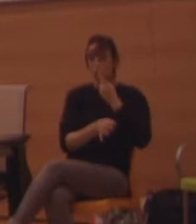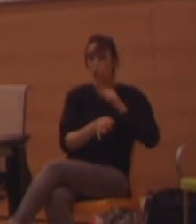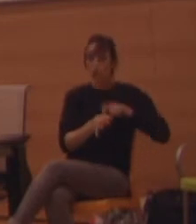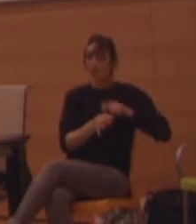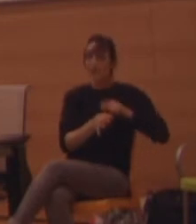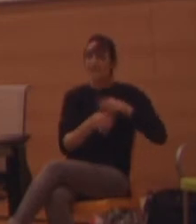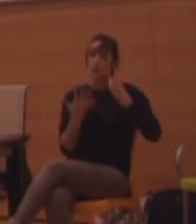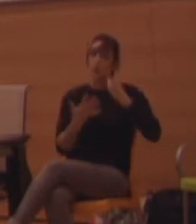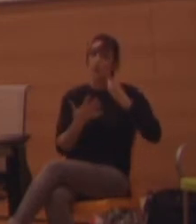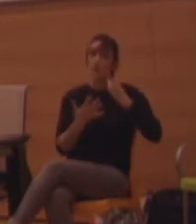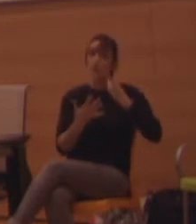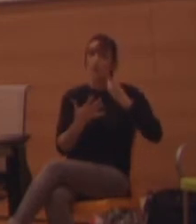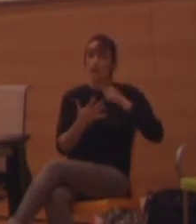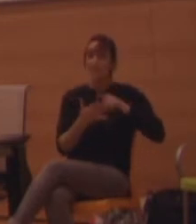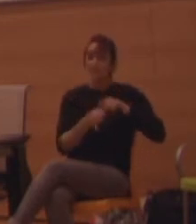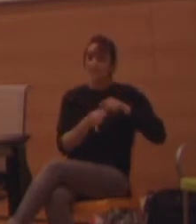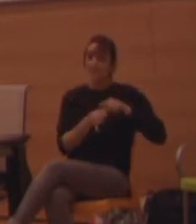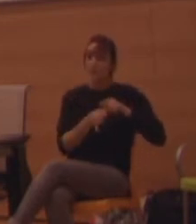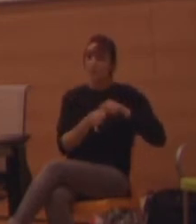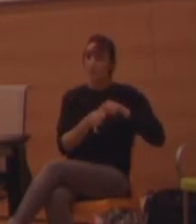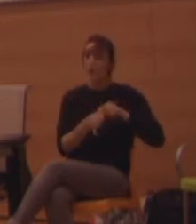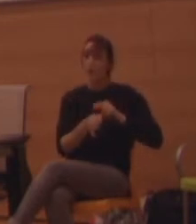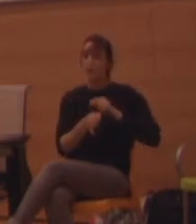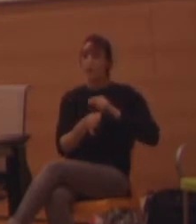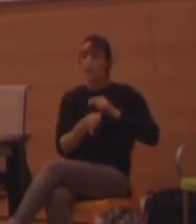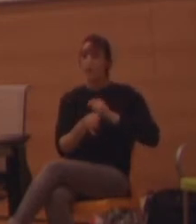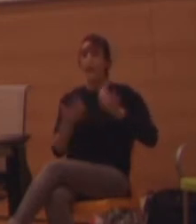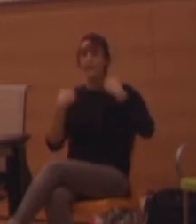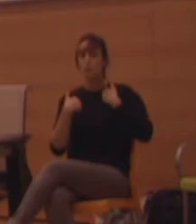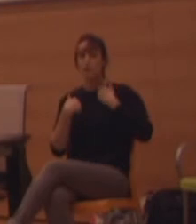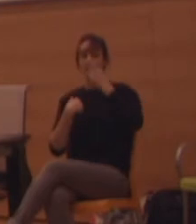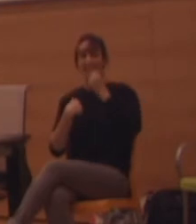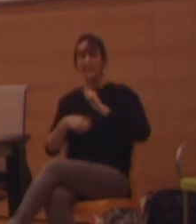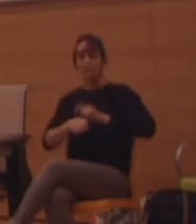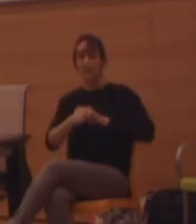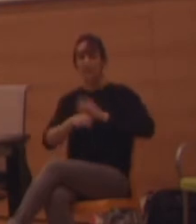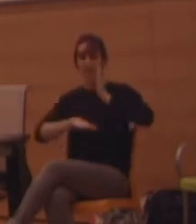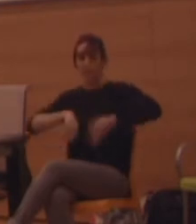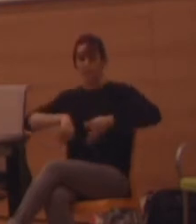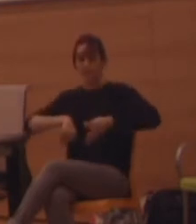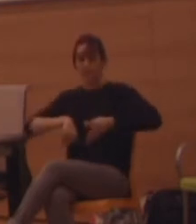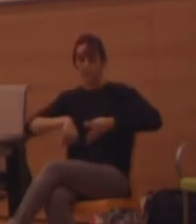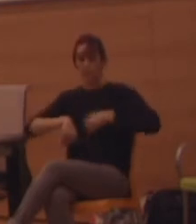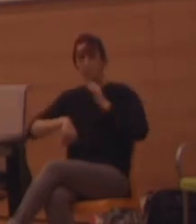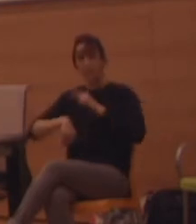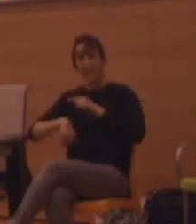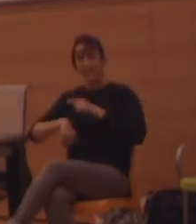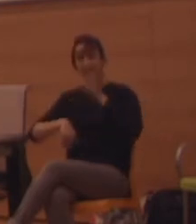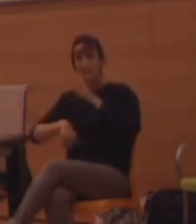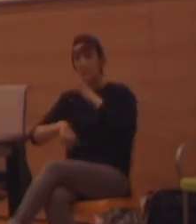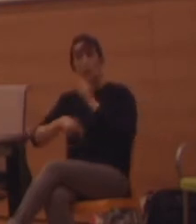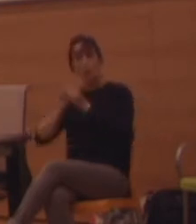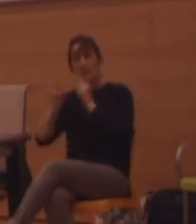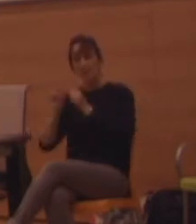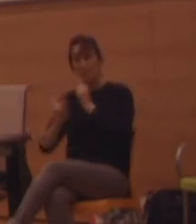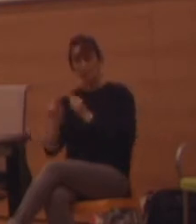son responsables de la mayoría de las amputaciones en el pie diabético. Se habla del 60 o 70% de las amputaciones del pie diabético